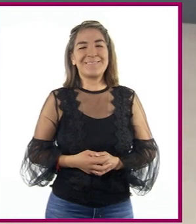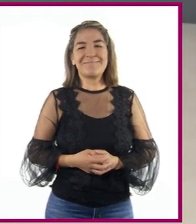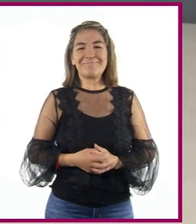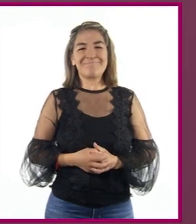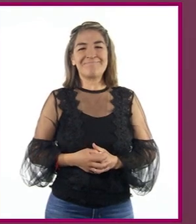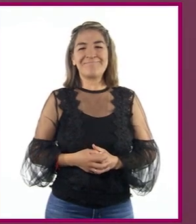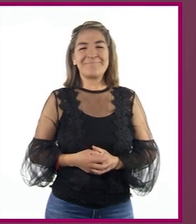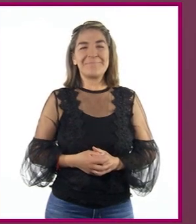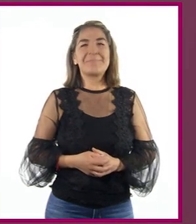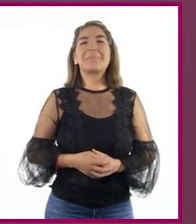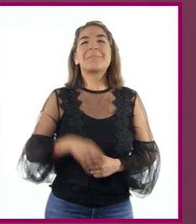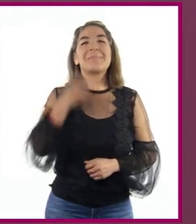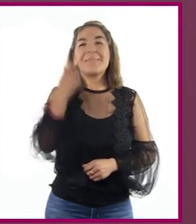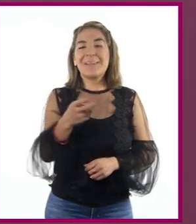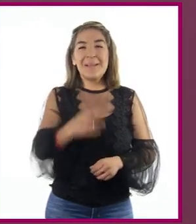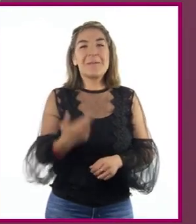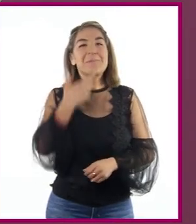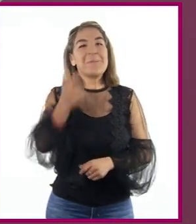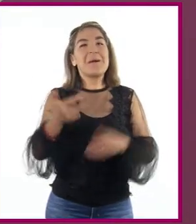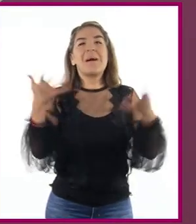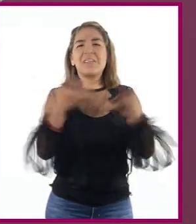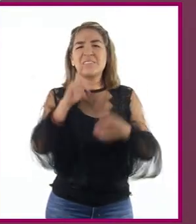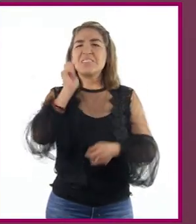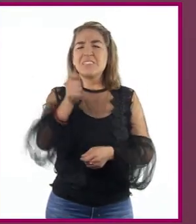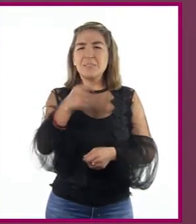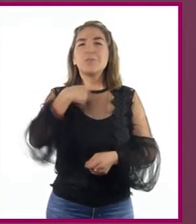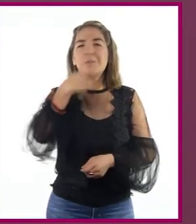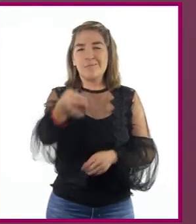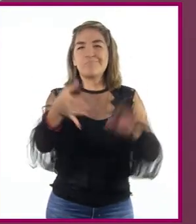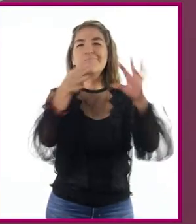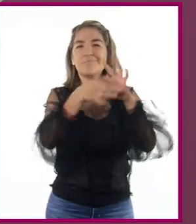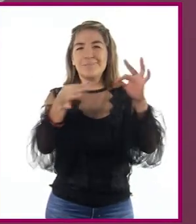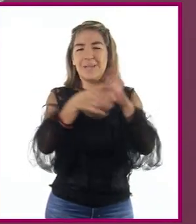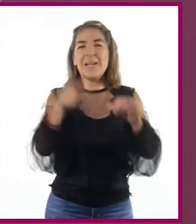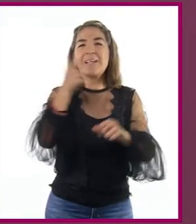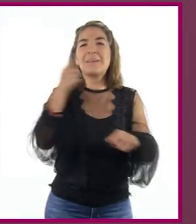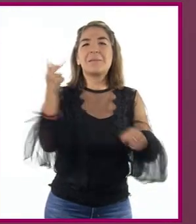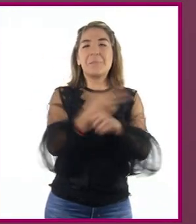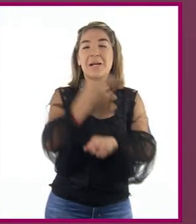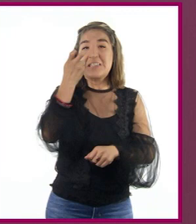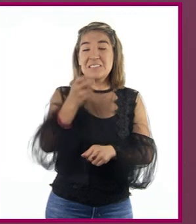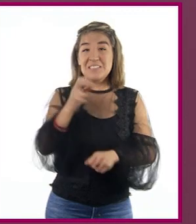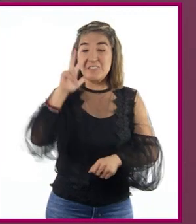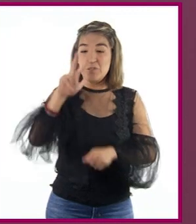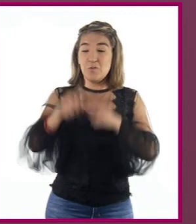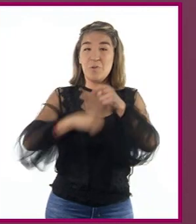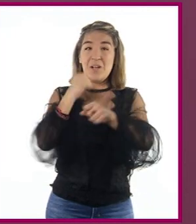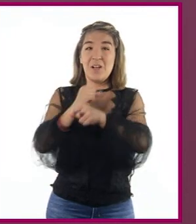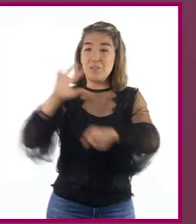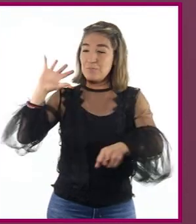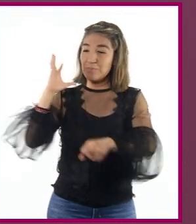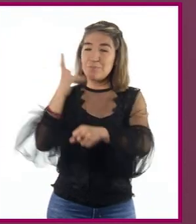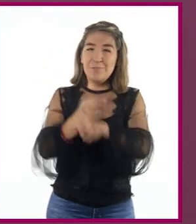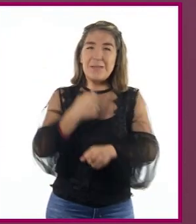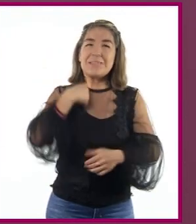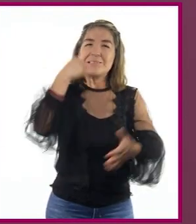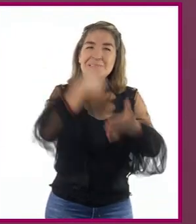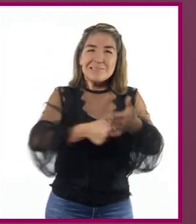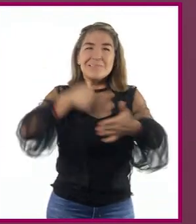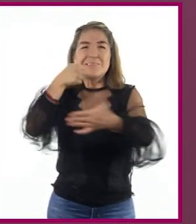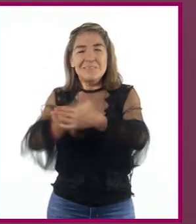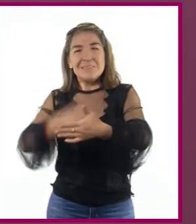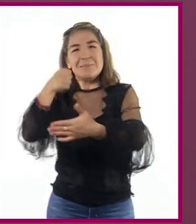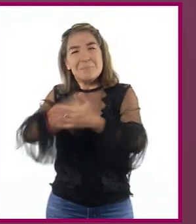Lo mejor que puedo hacer es contarles lo que pasó durante los 18 años en los que tuve que luchar para